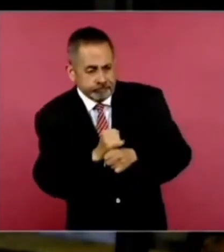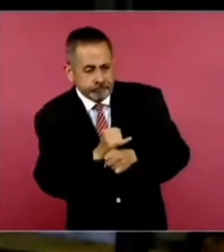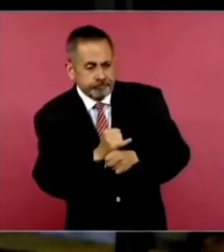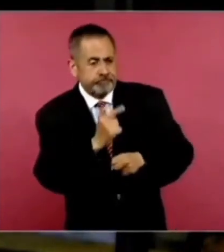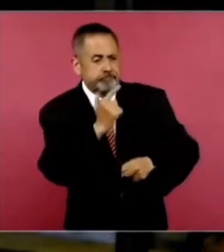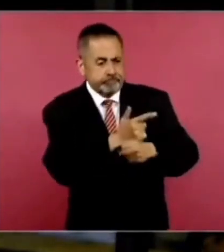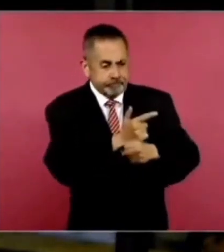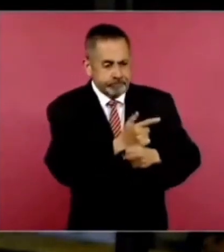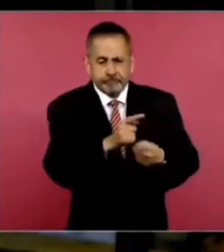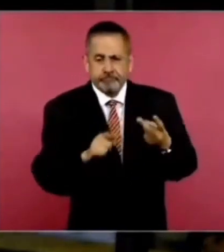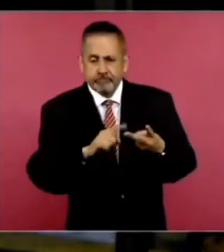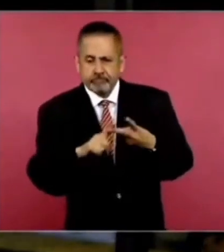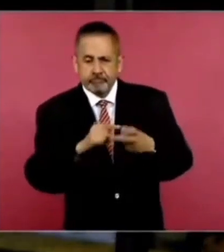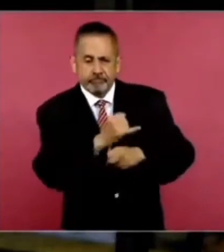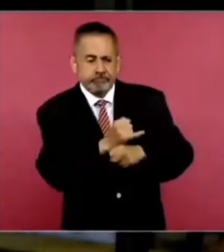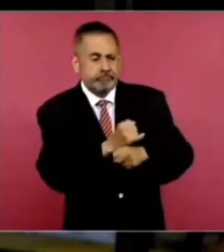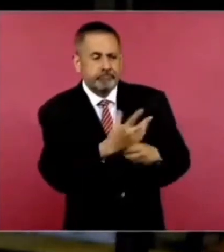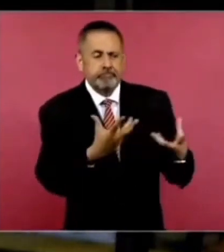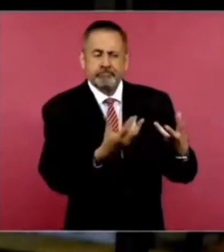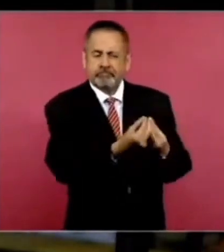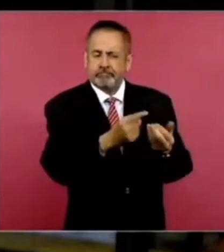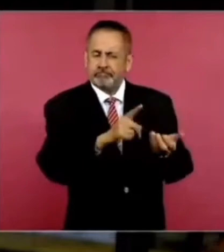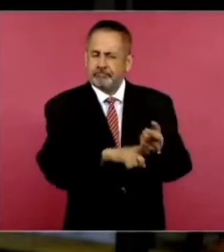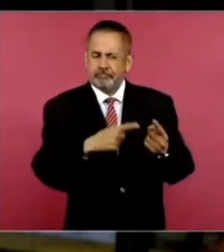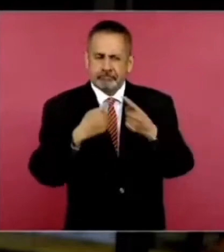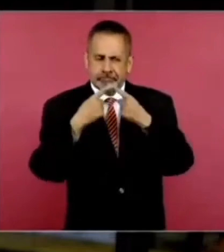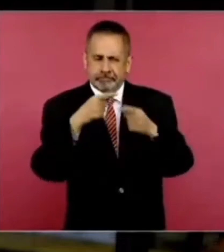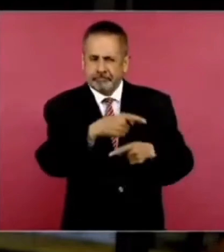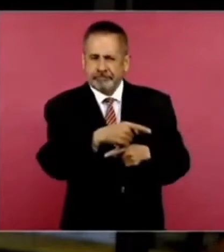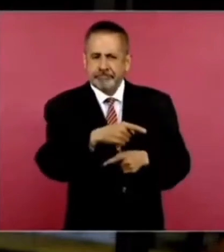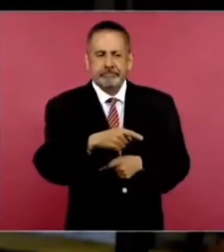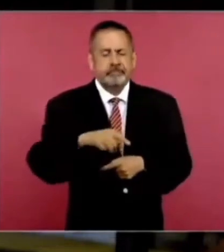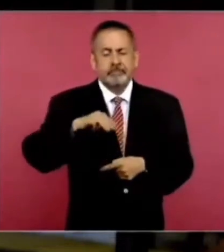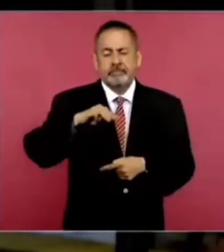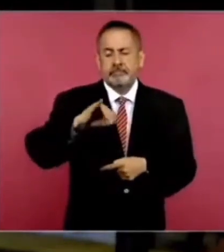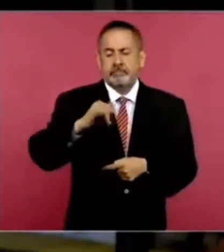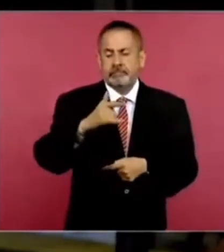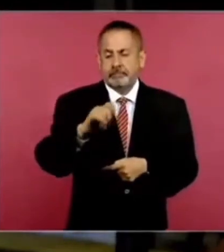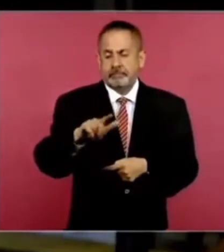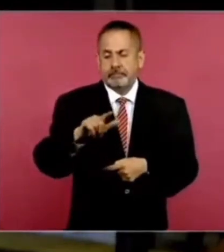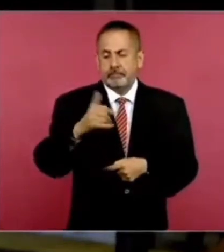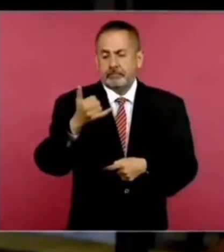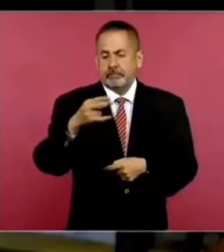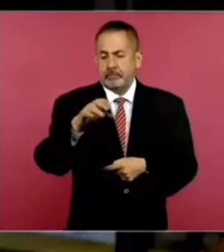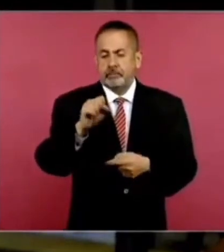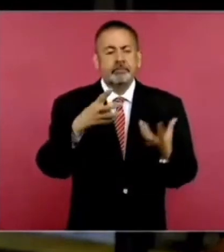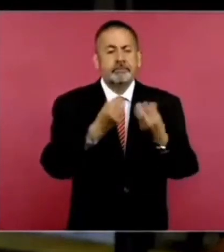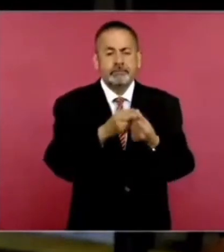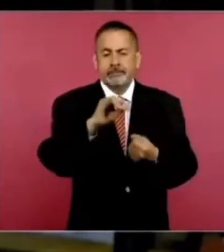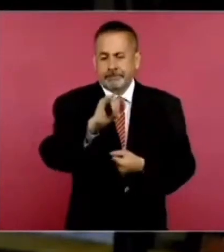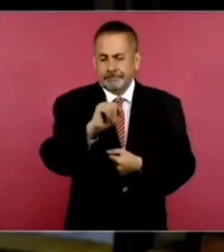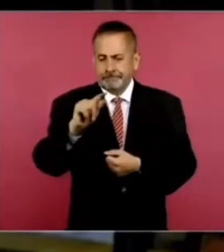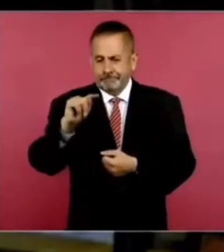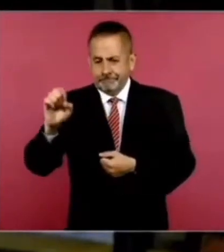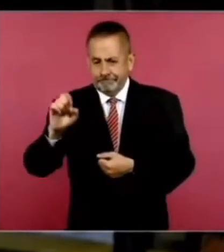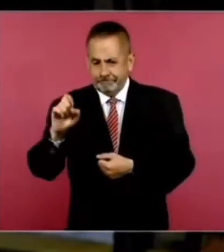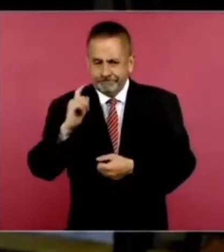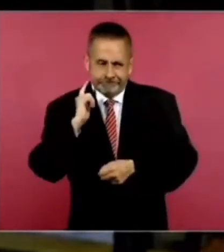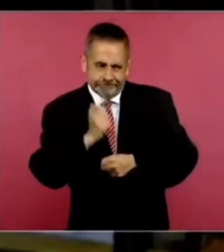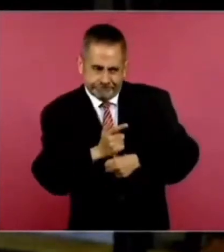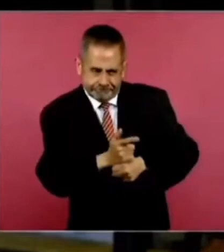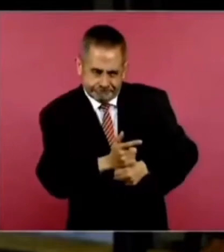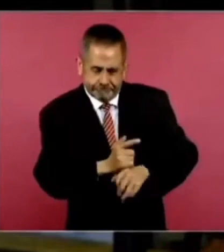actuaciones de exfuncionarios muy cercanos a la gestión de Miguel Ángel Yunes en el ISSSTE. Presidente, me gustaría anunciarle, confirmarle que